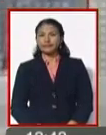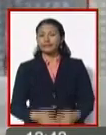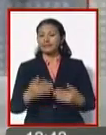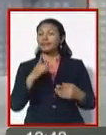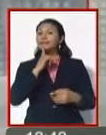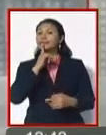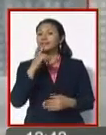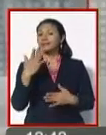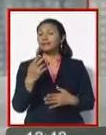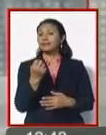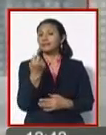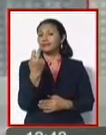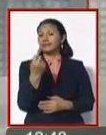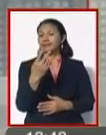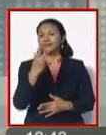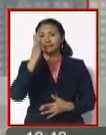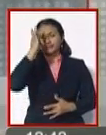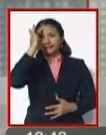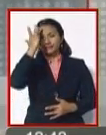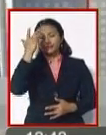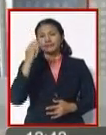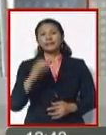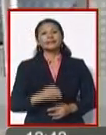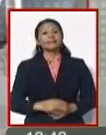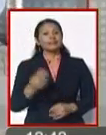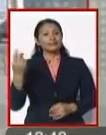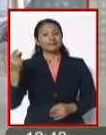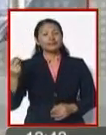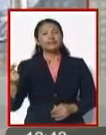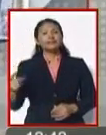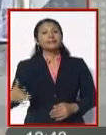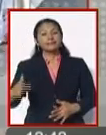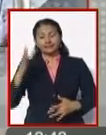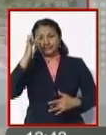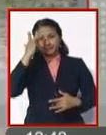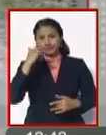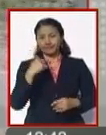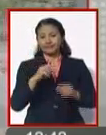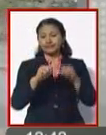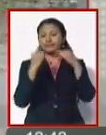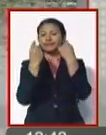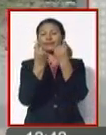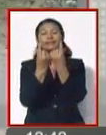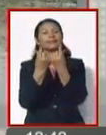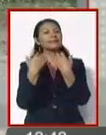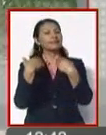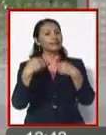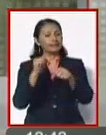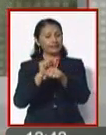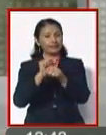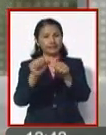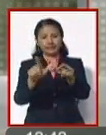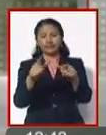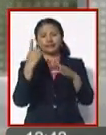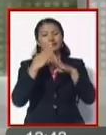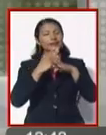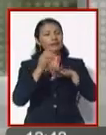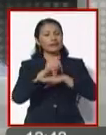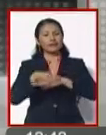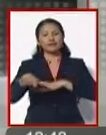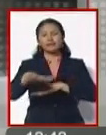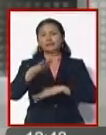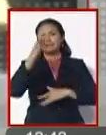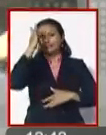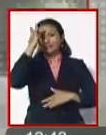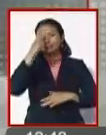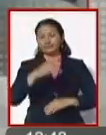Se confirmaron 12 casos de rabia canina en el municipio de Warnes. Brigadas del Servicio Departamental de Salud trabajan en el lugar para evitar que se propague